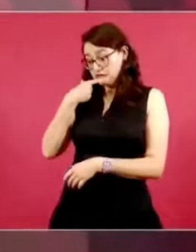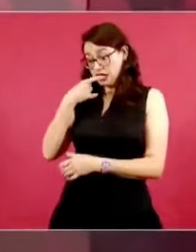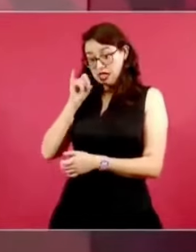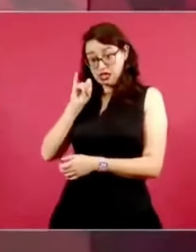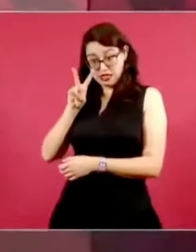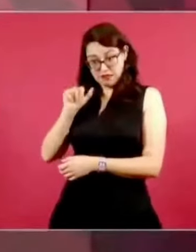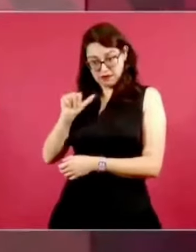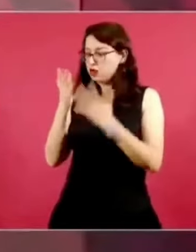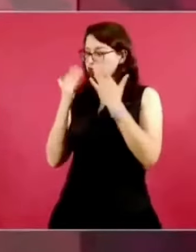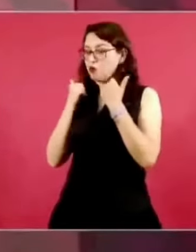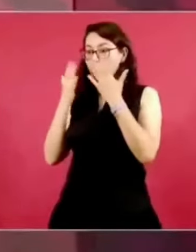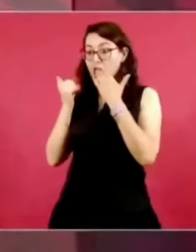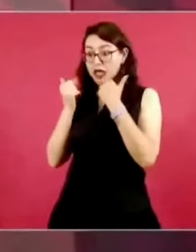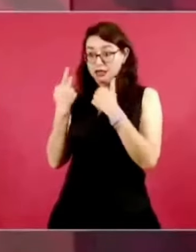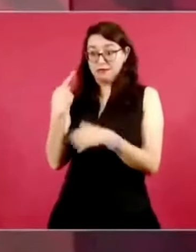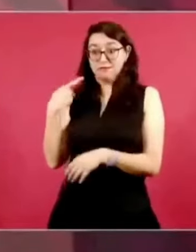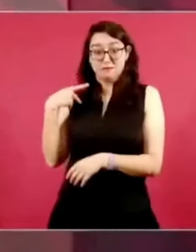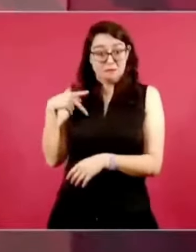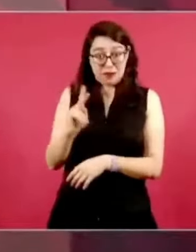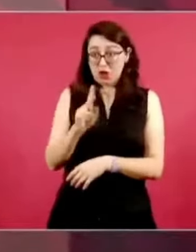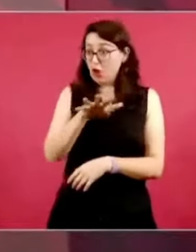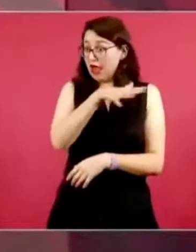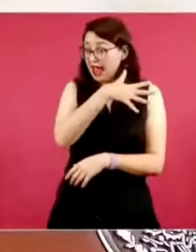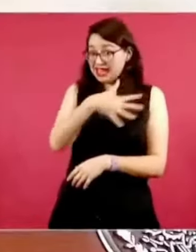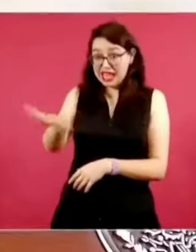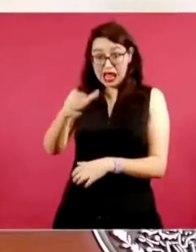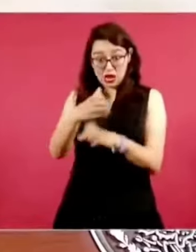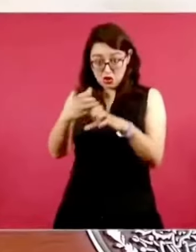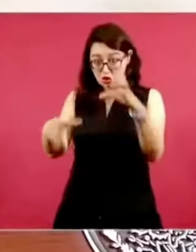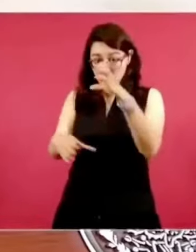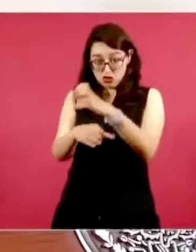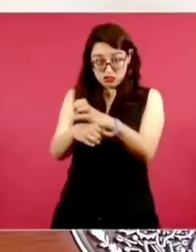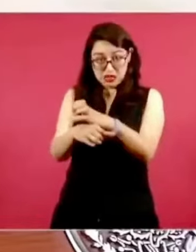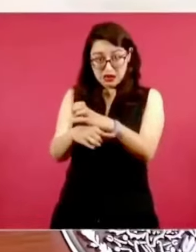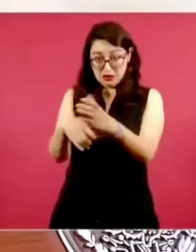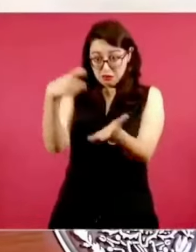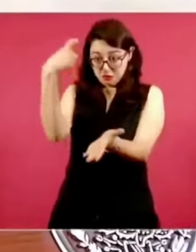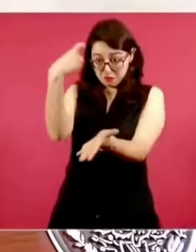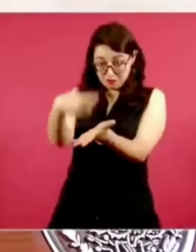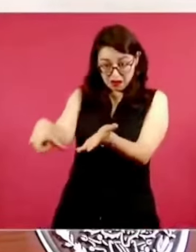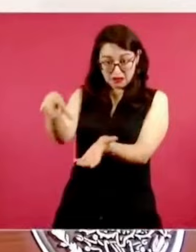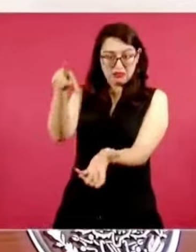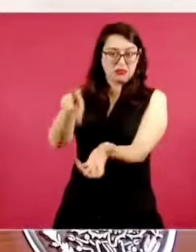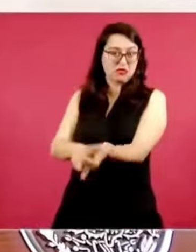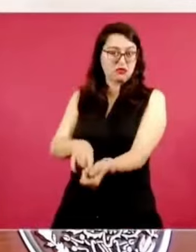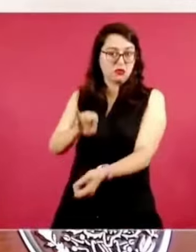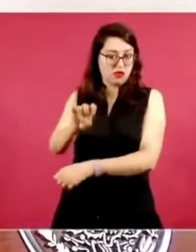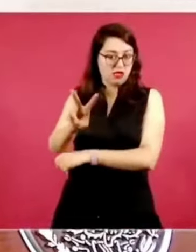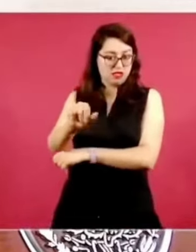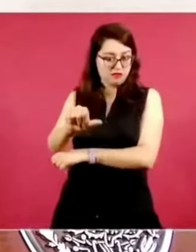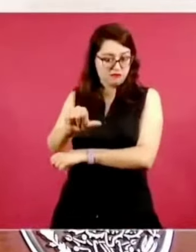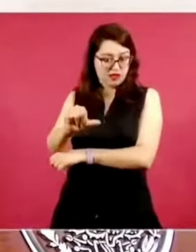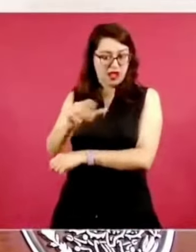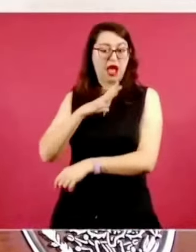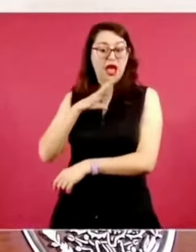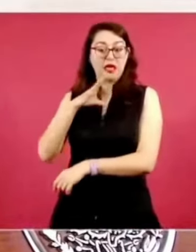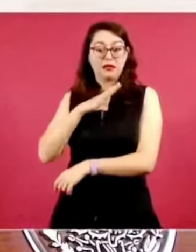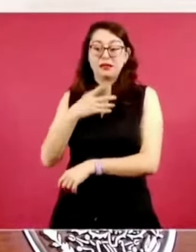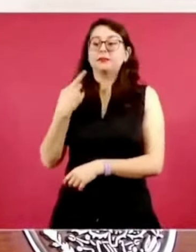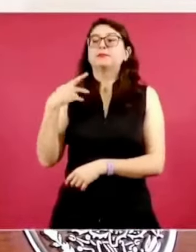medicamentos pero cualquier otra cosa hay que pagar pero estamos hablando de impuestos sobre